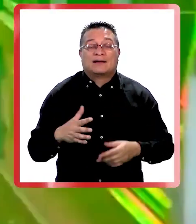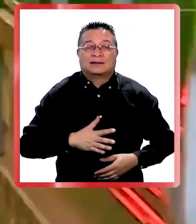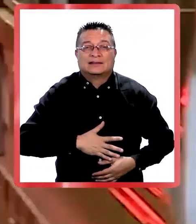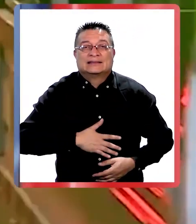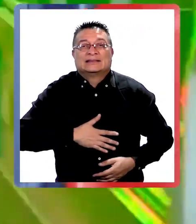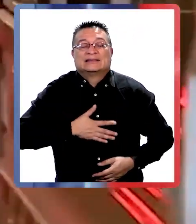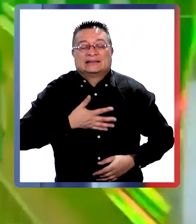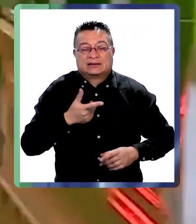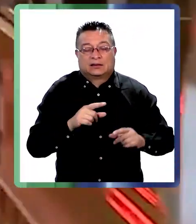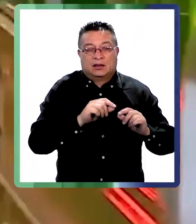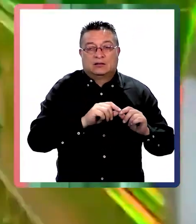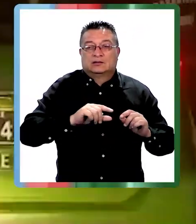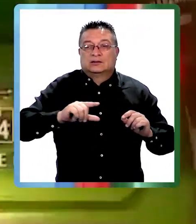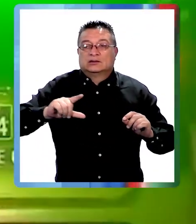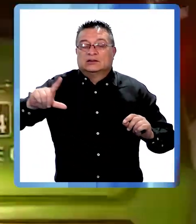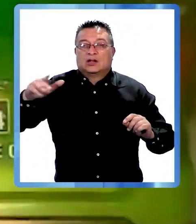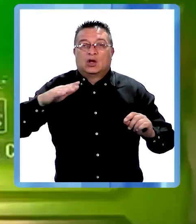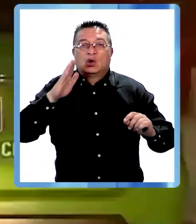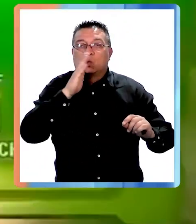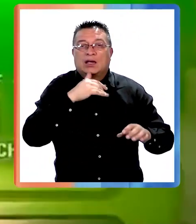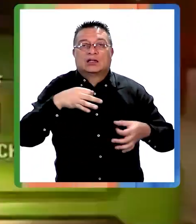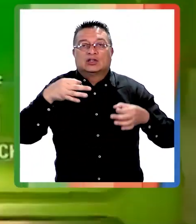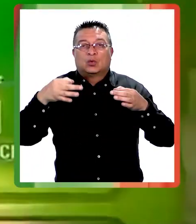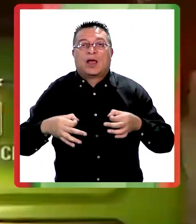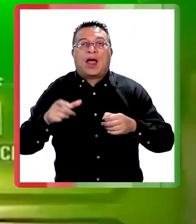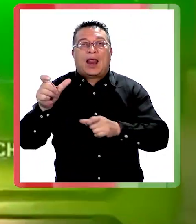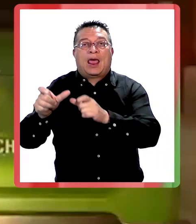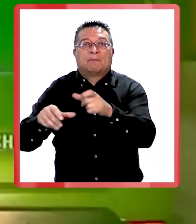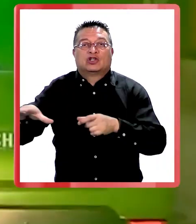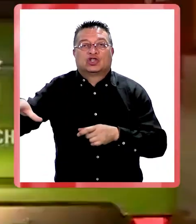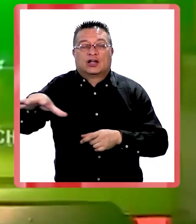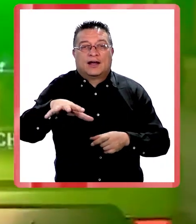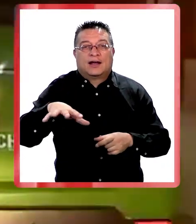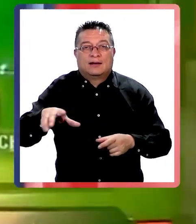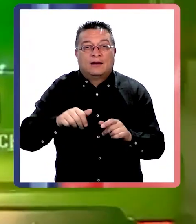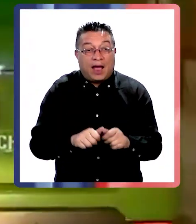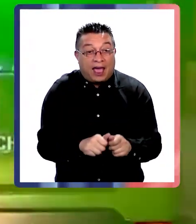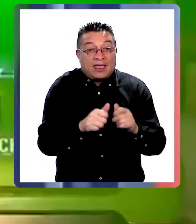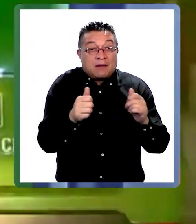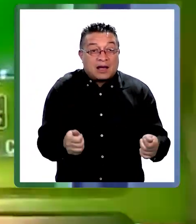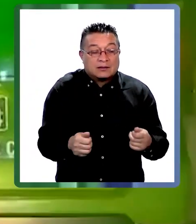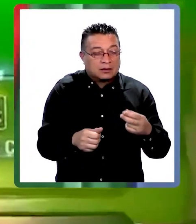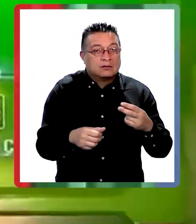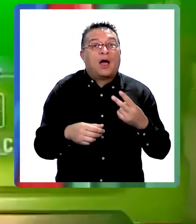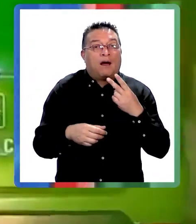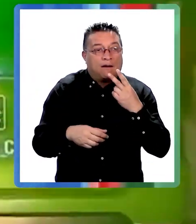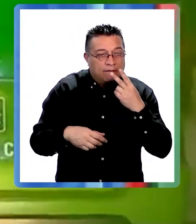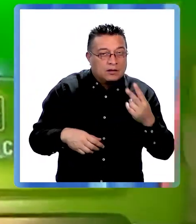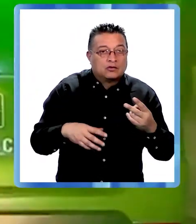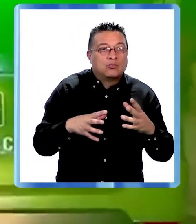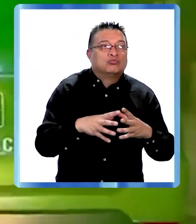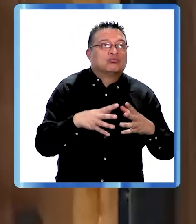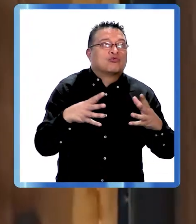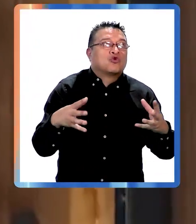esta sensación de aumento de inseguridad en la ciudadanía, que además se ha visto